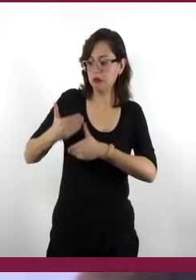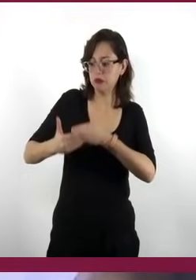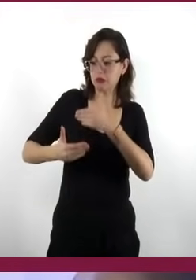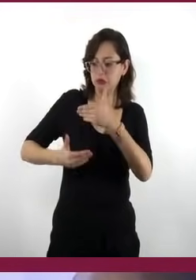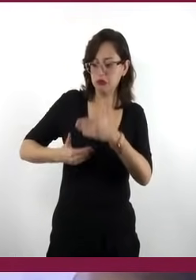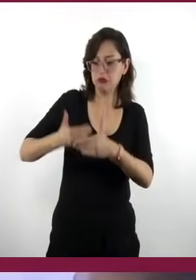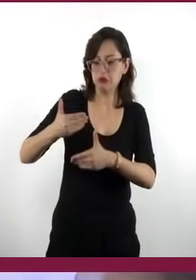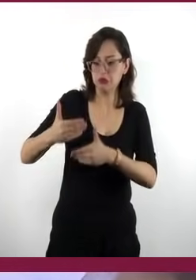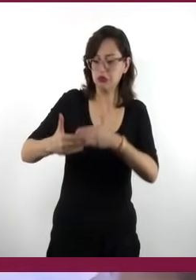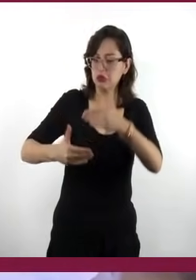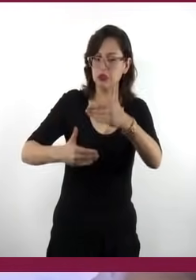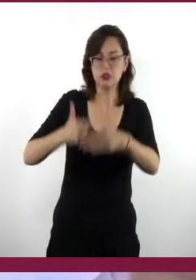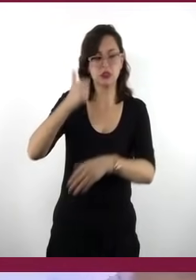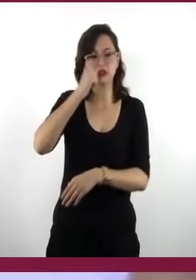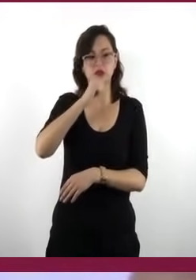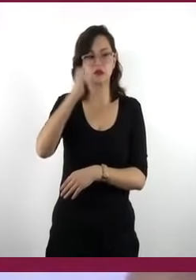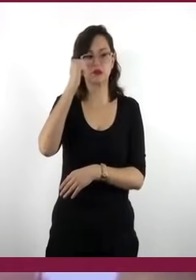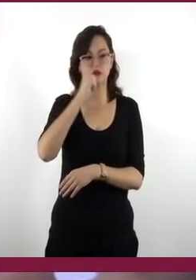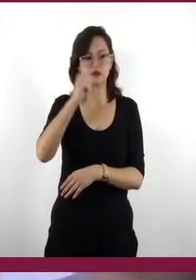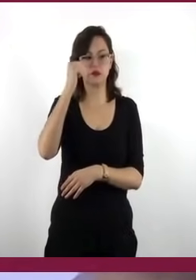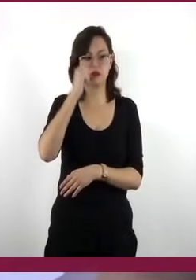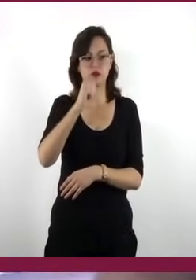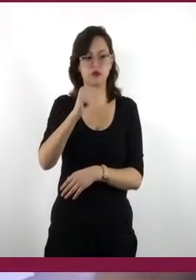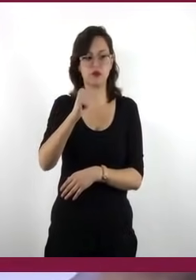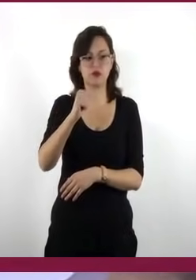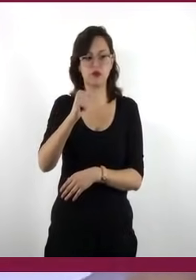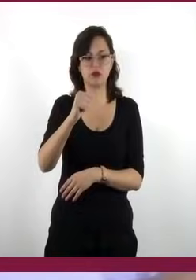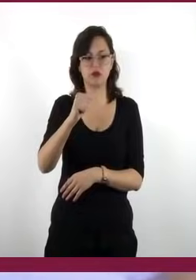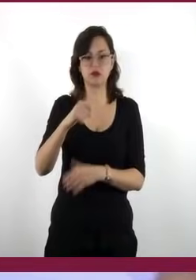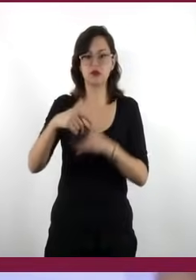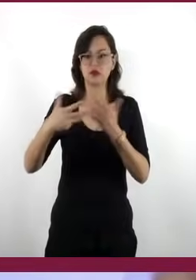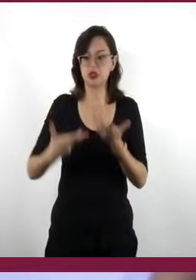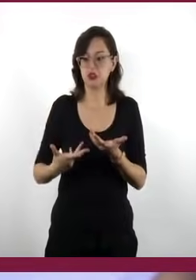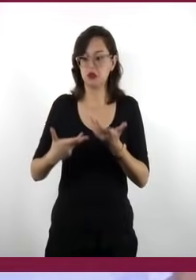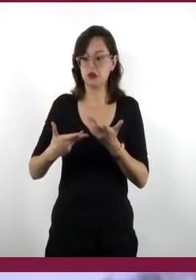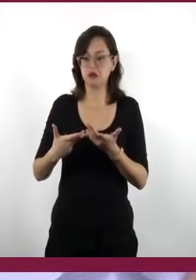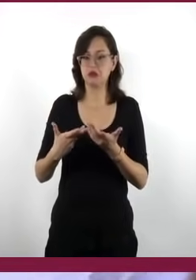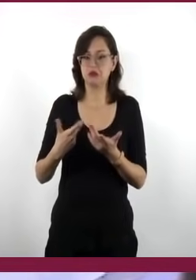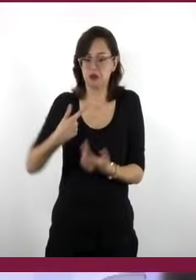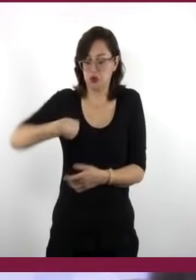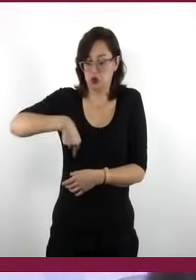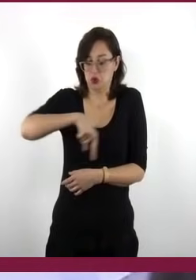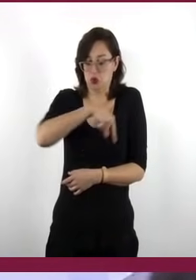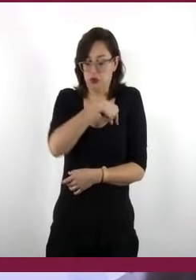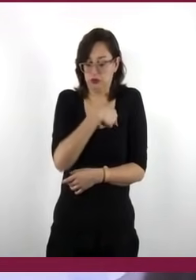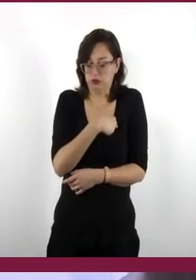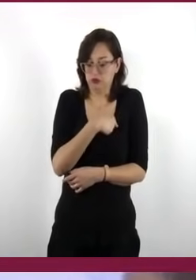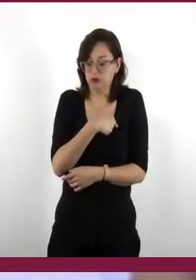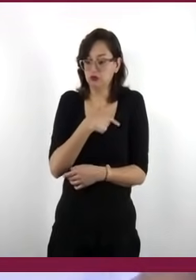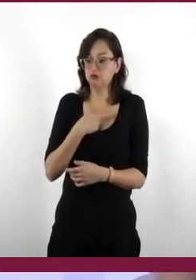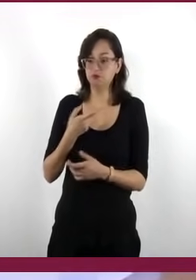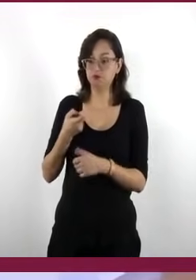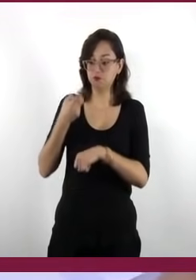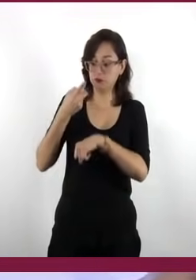momento de dar el ciclo, si nosotros afectamos a alguna parte de nuestro planeta,